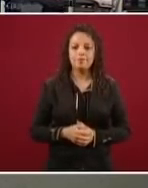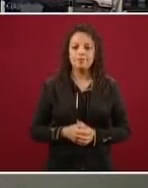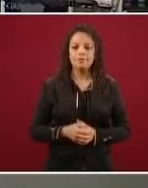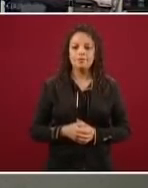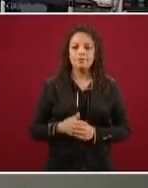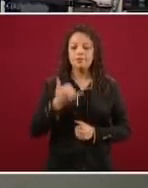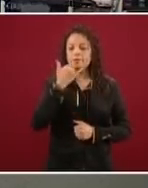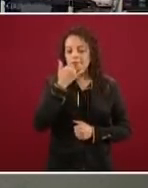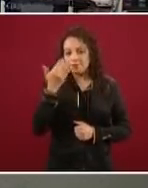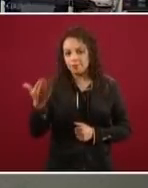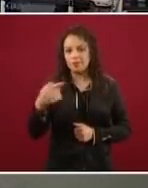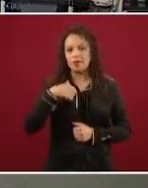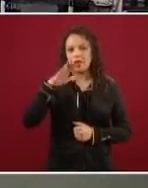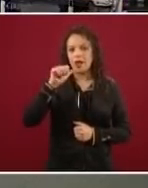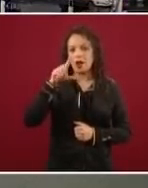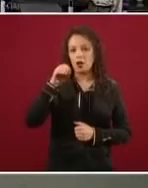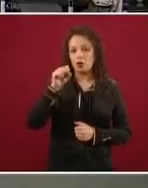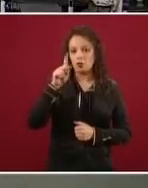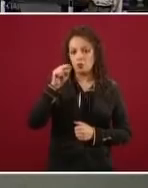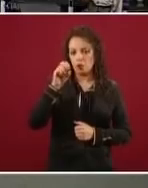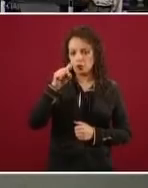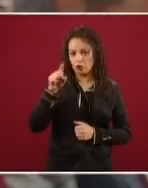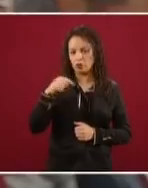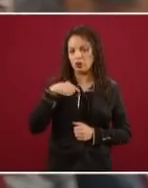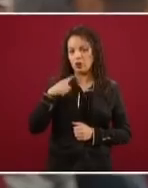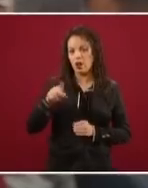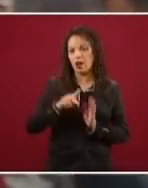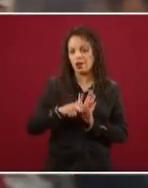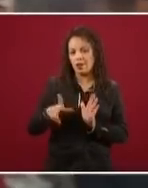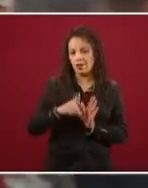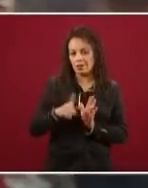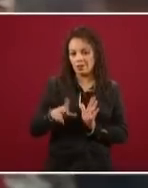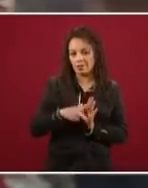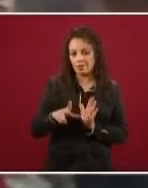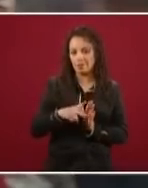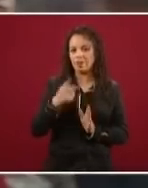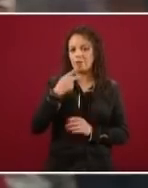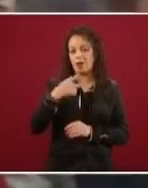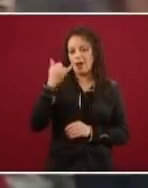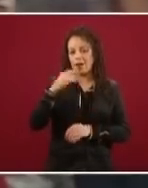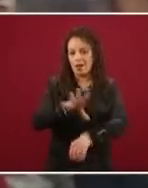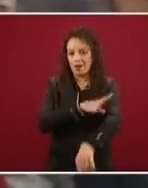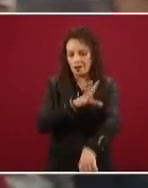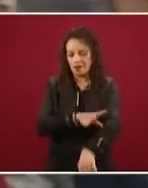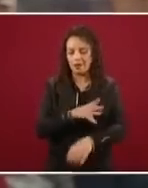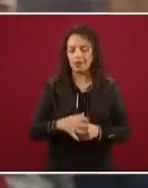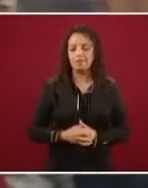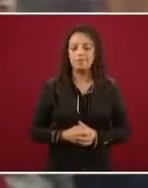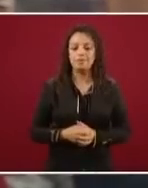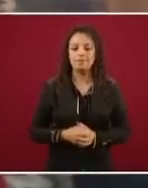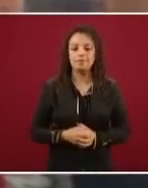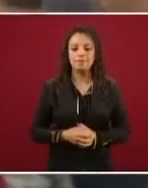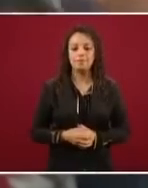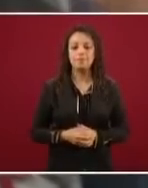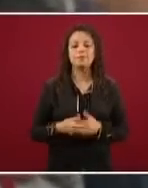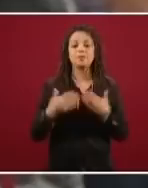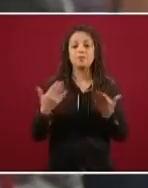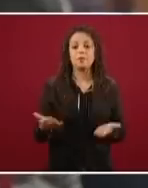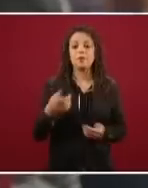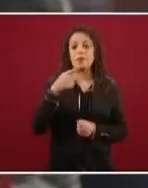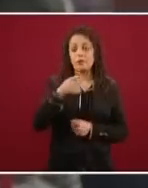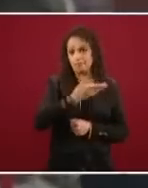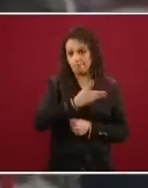soy carlos pozos de la revista petróleo de energía y de l'or molécula oficial presidente en este espacio no sabio se ha comentado